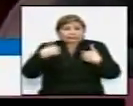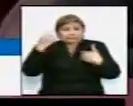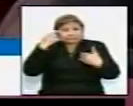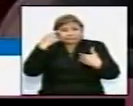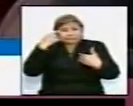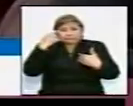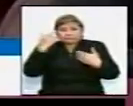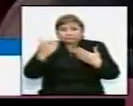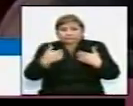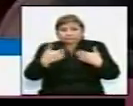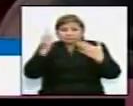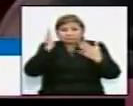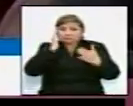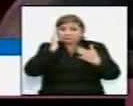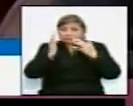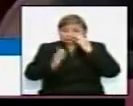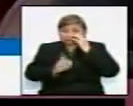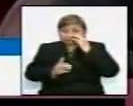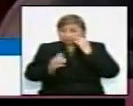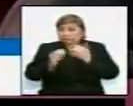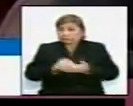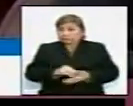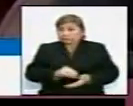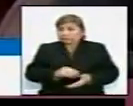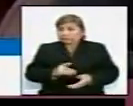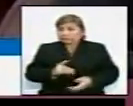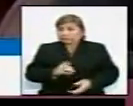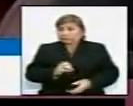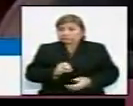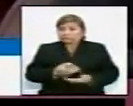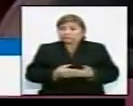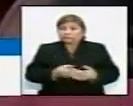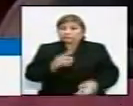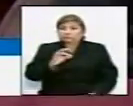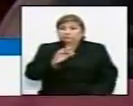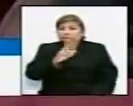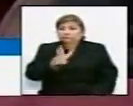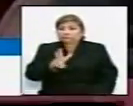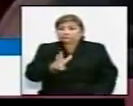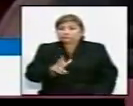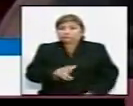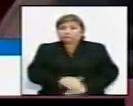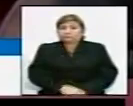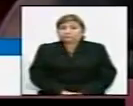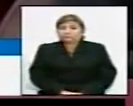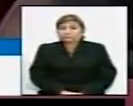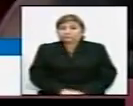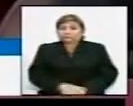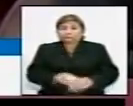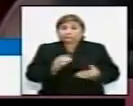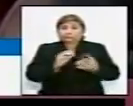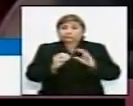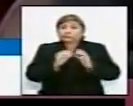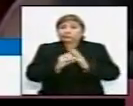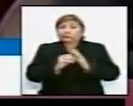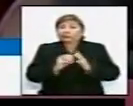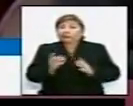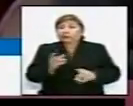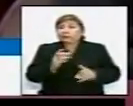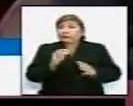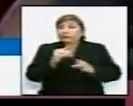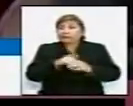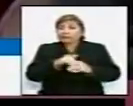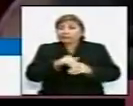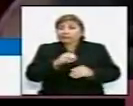conocimiento es que de más de 200 o alrededor de 293 pedidos de quite electorales se han